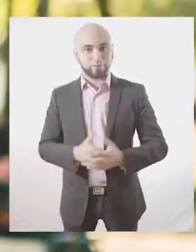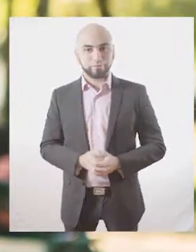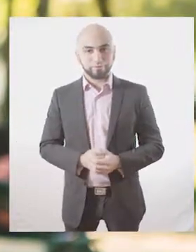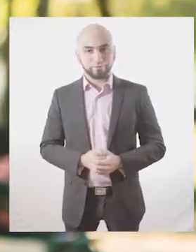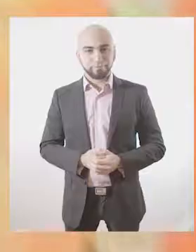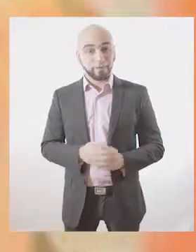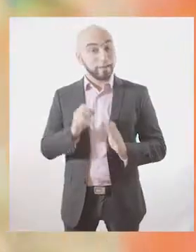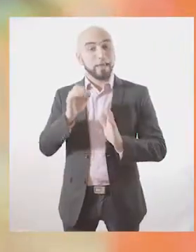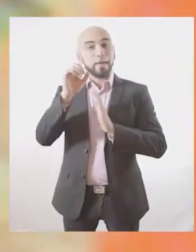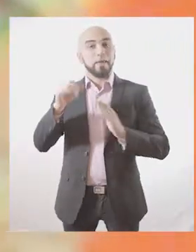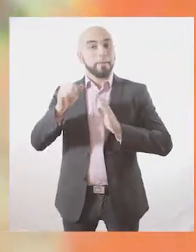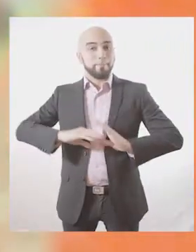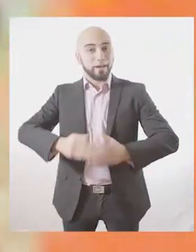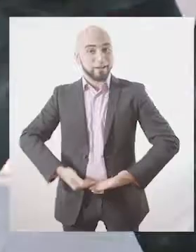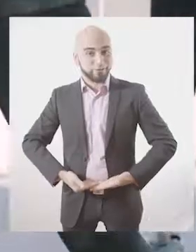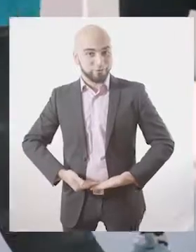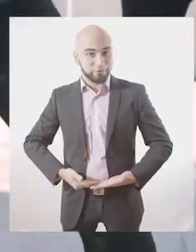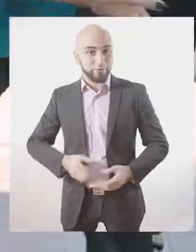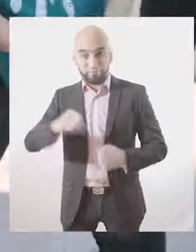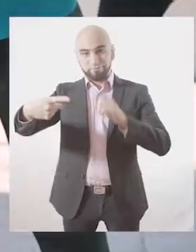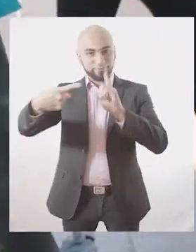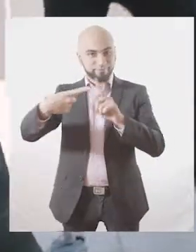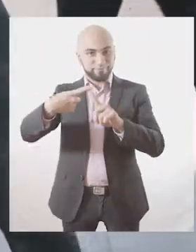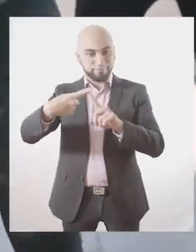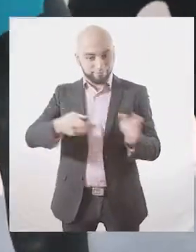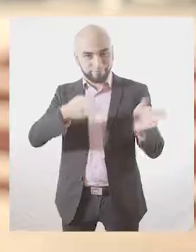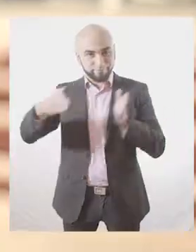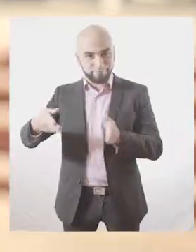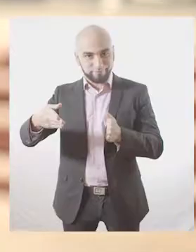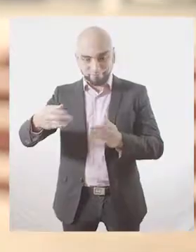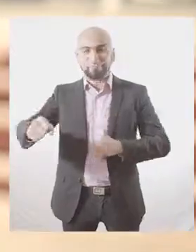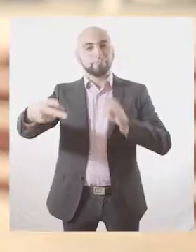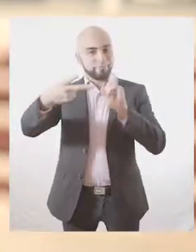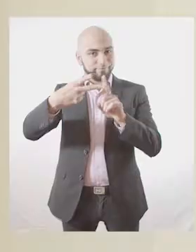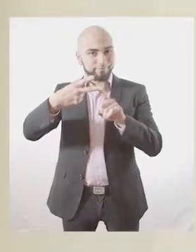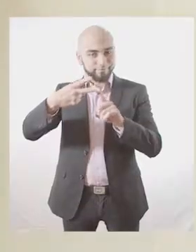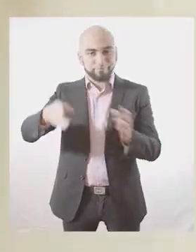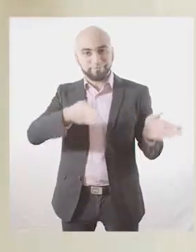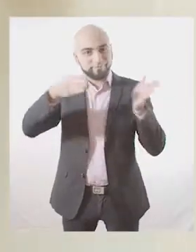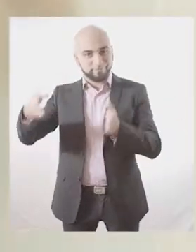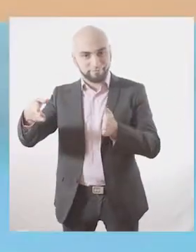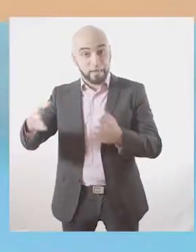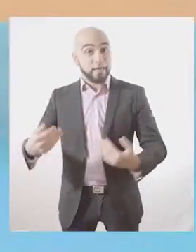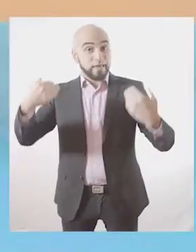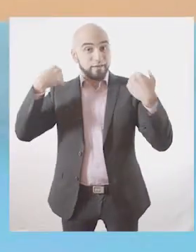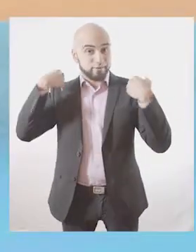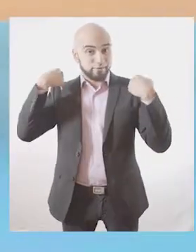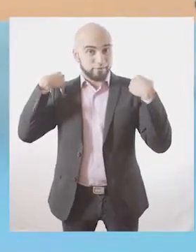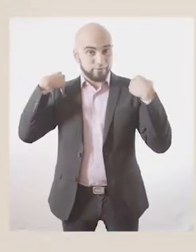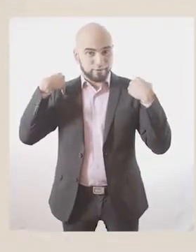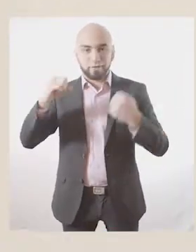Embarazo activo en el primer trimestre. Embarazo activo en el segundo trimestre. Ejercicios físicos del